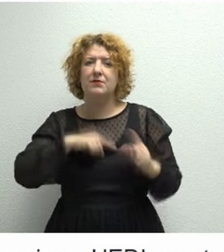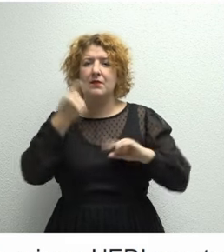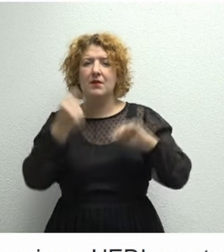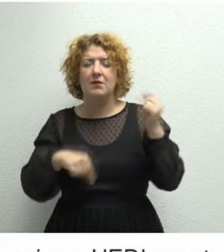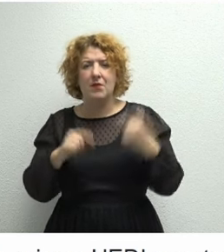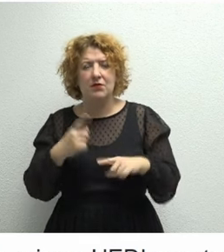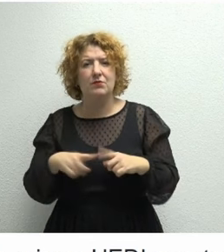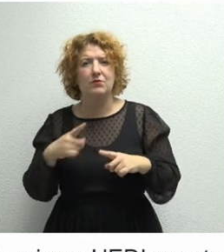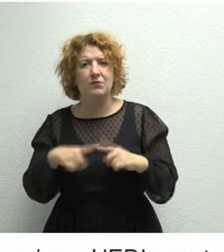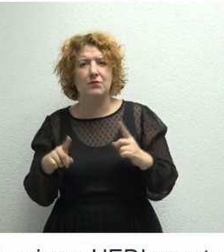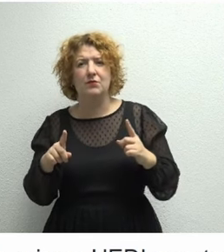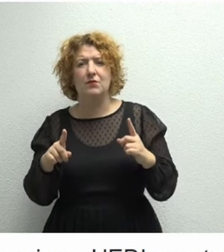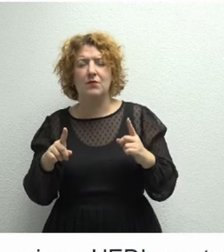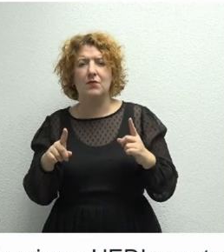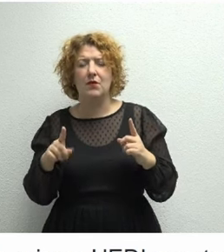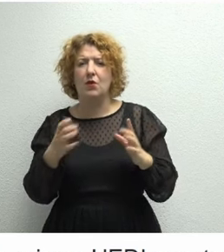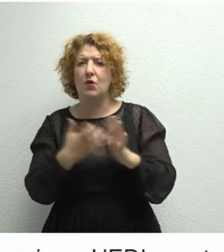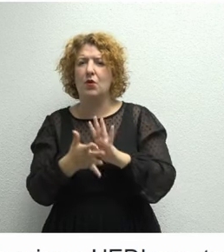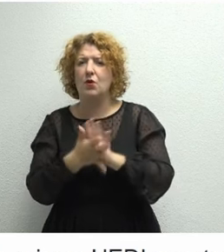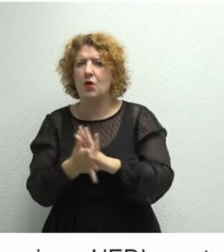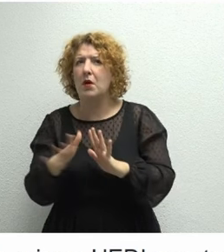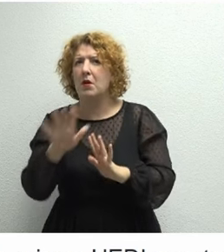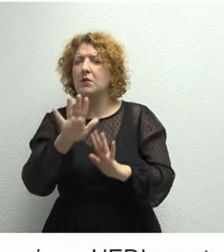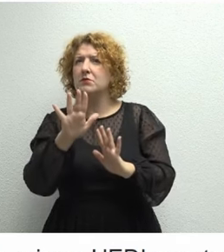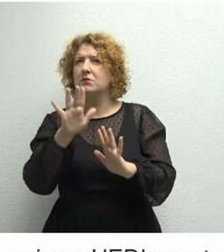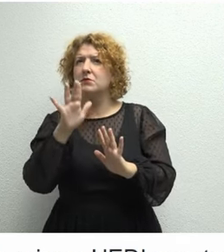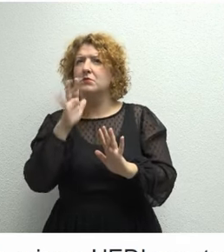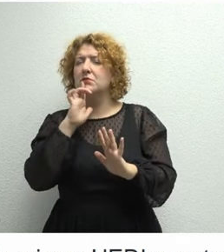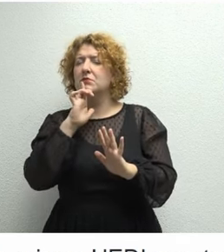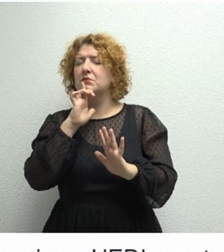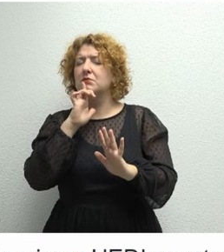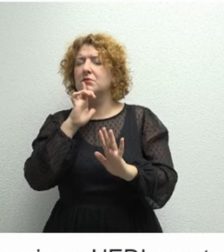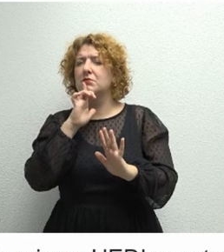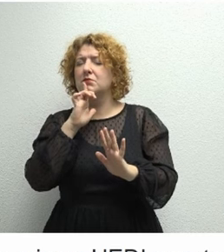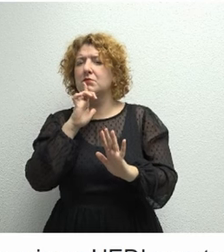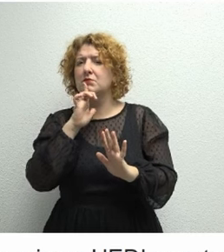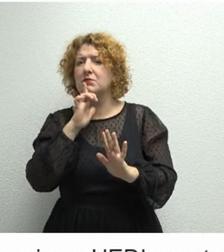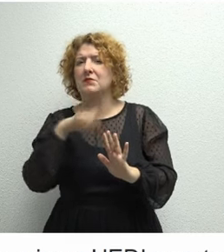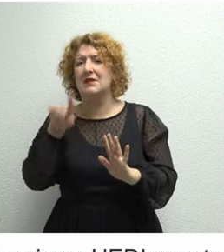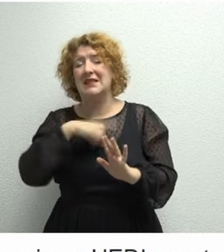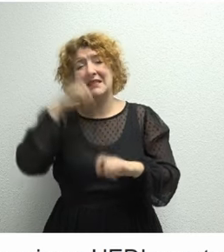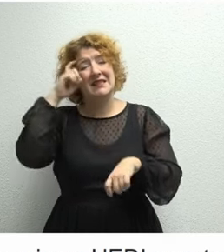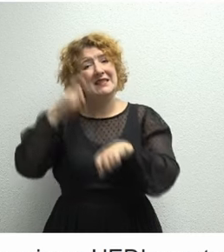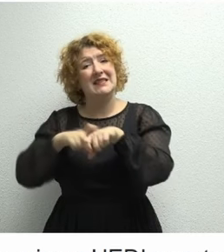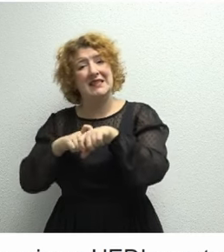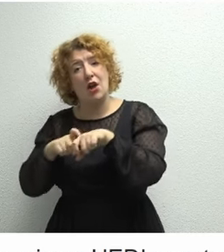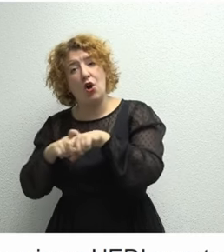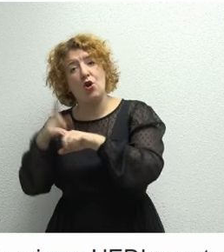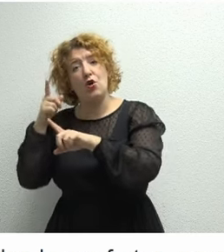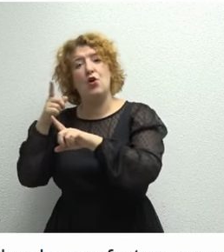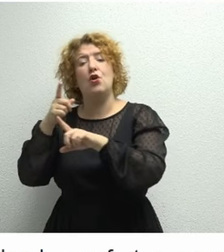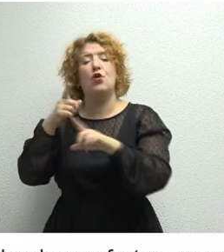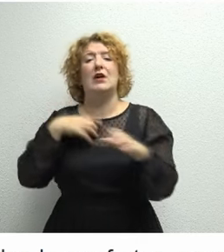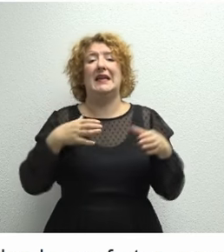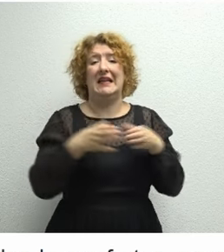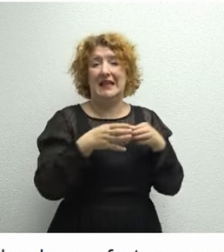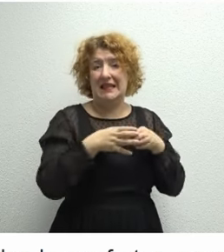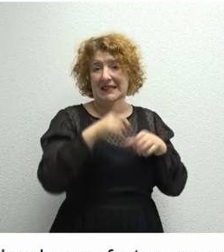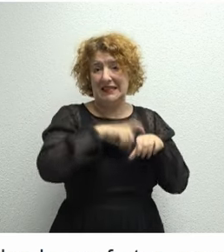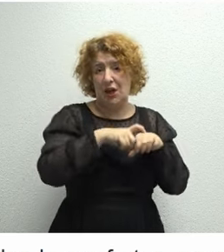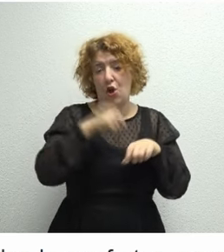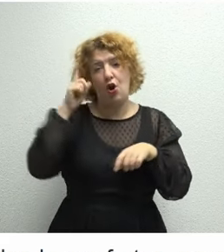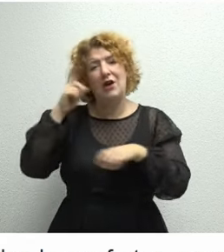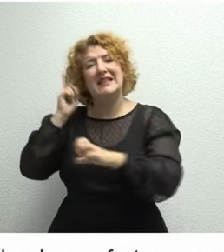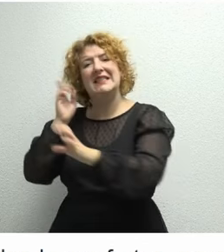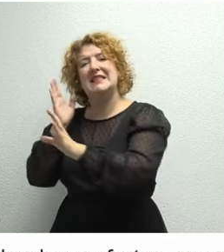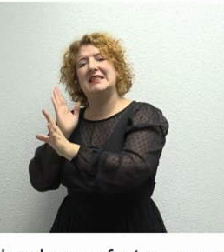generado un tandem muy muy bueno y muy bonito entre los psicólogos de las entidades y los psiquiatras de referencia comunitario el